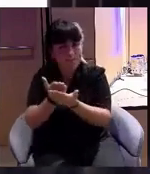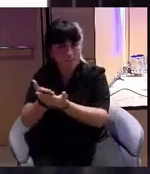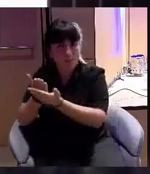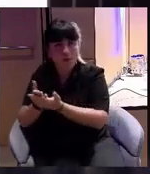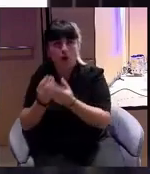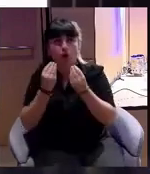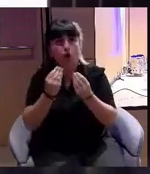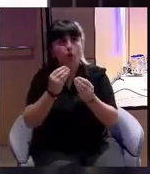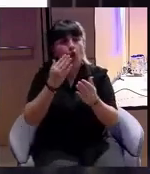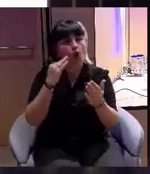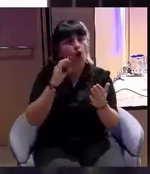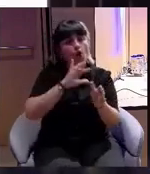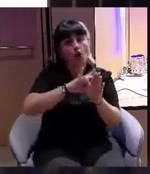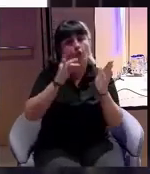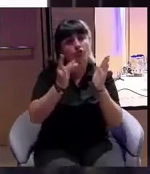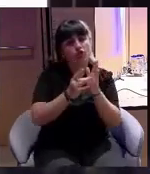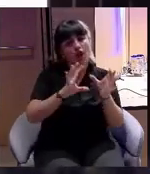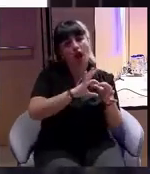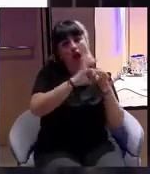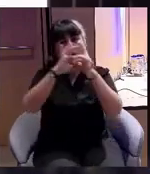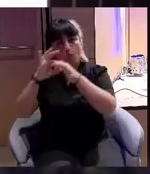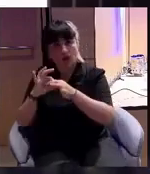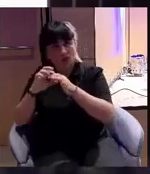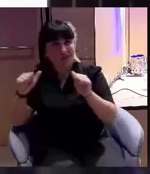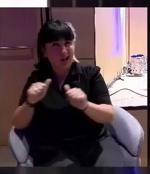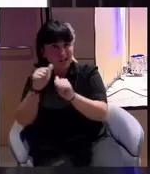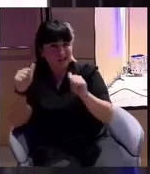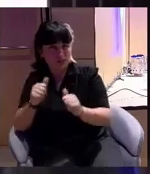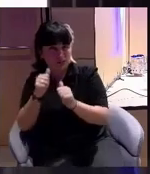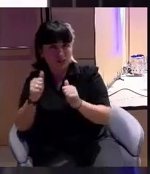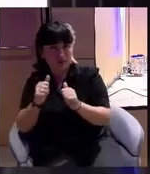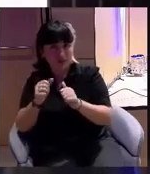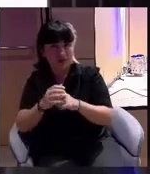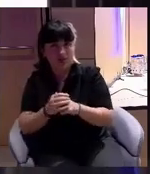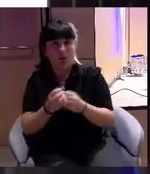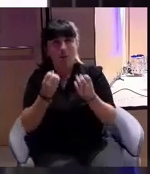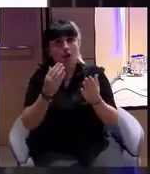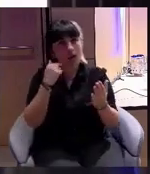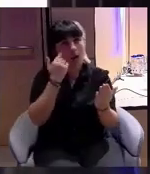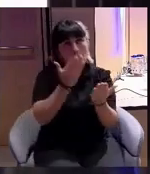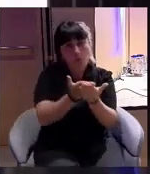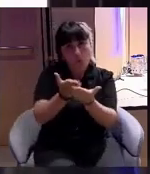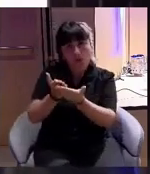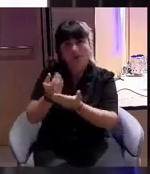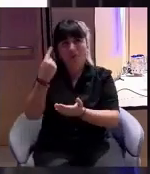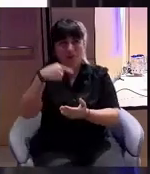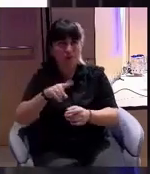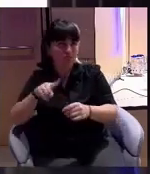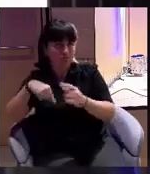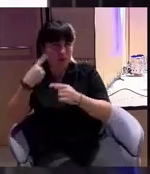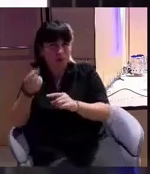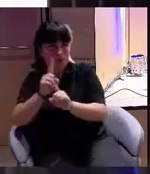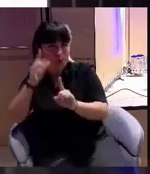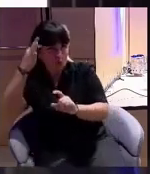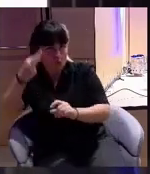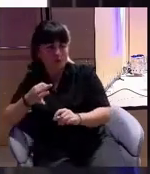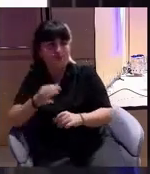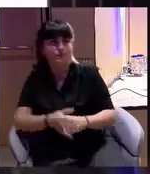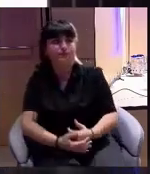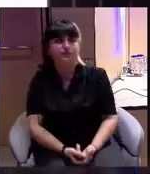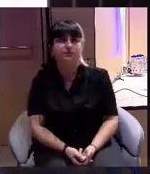hacen no sé si ese desafío también lo tien por ahí visto porque me parece también como bien interesante para rendir cuent